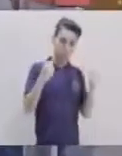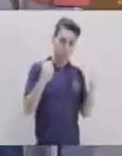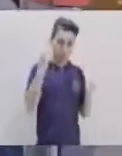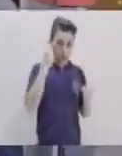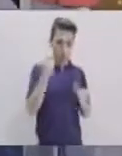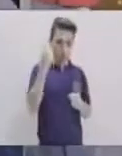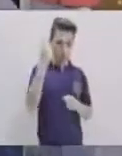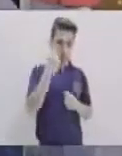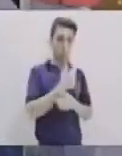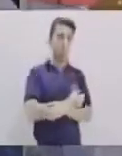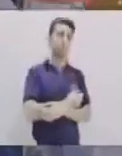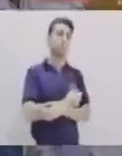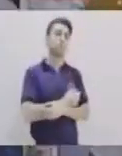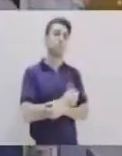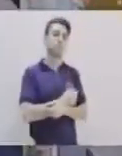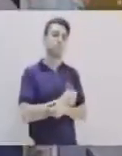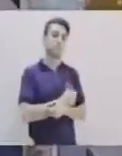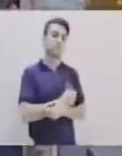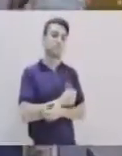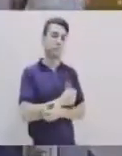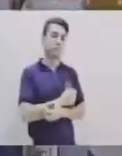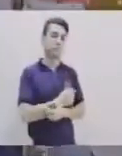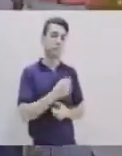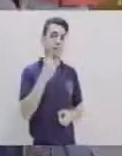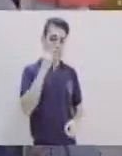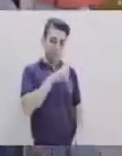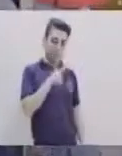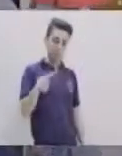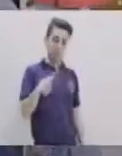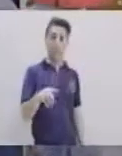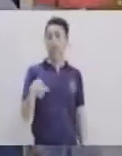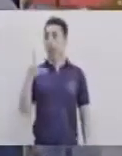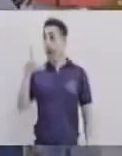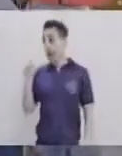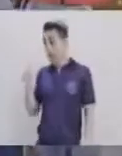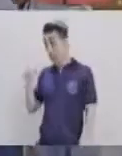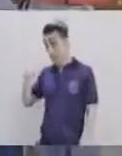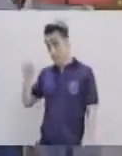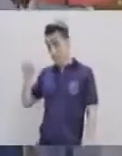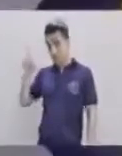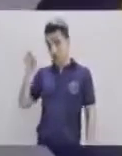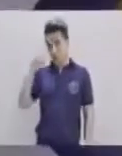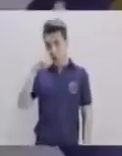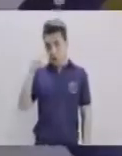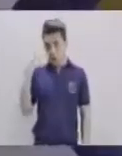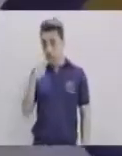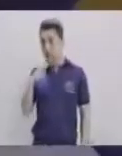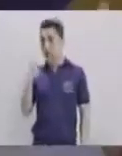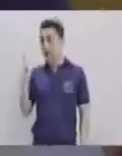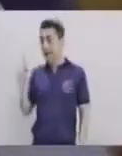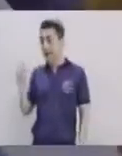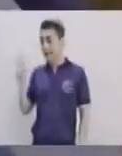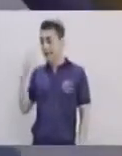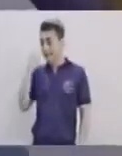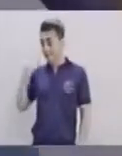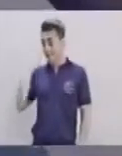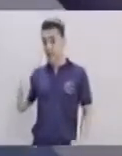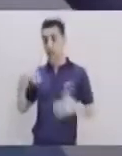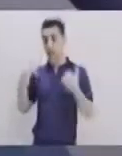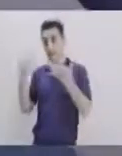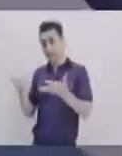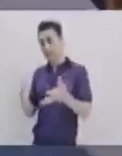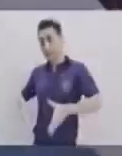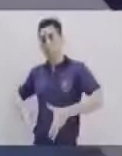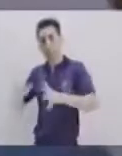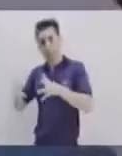literal. Perfecto. Vamos a leer. La pelota. A Kate le regalaron una pelota para su cumpleaños. El domingo salió al